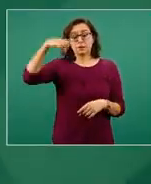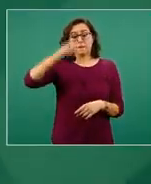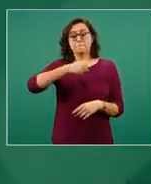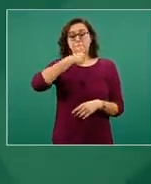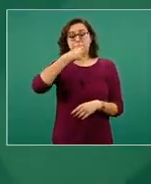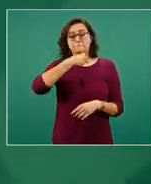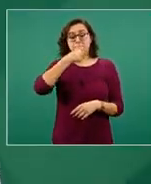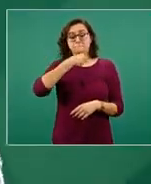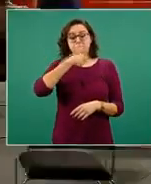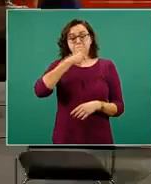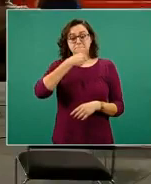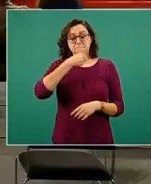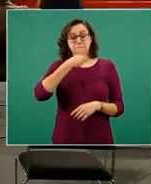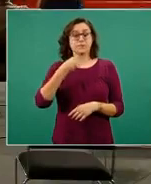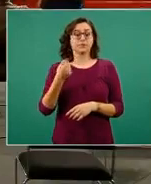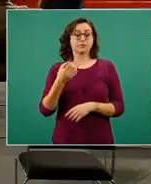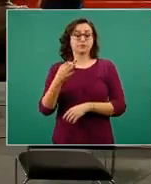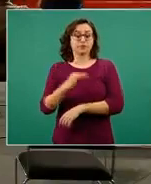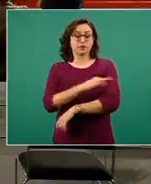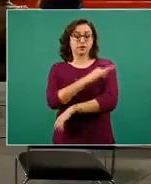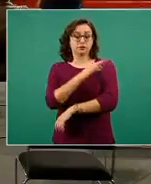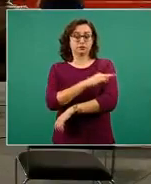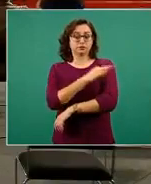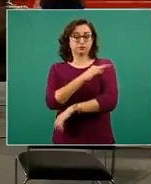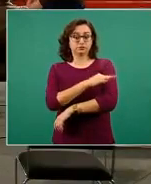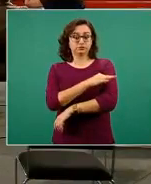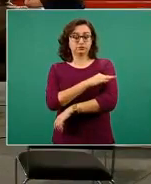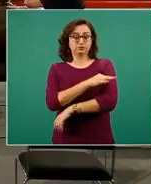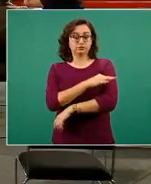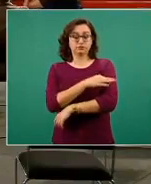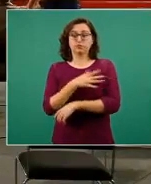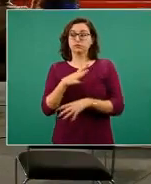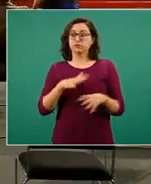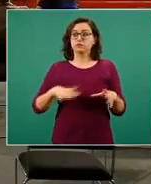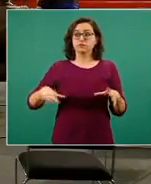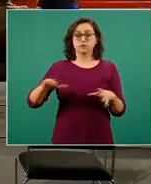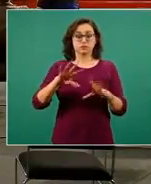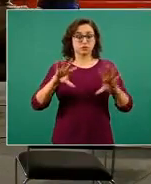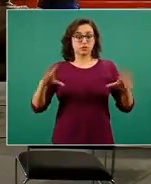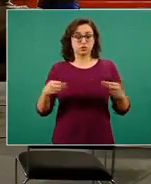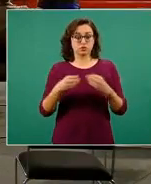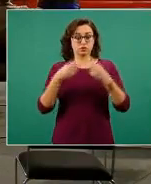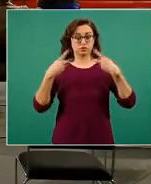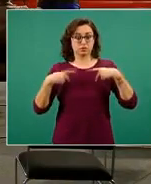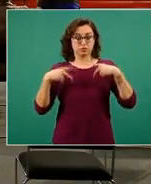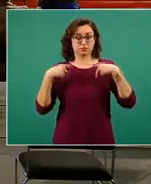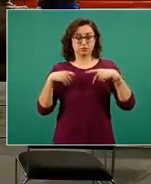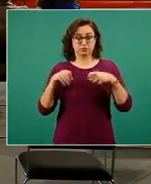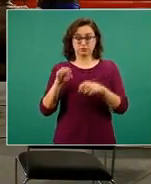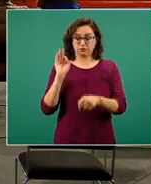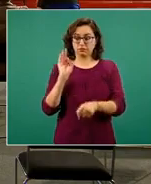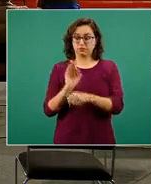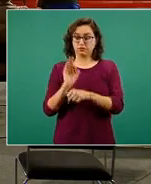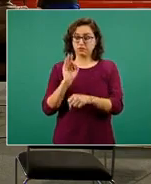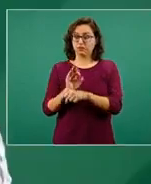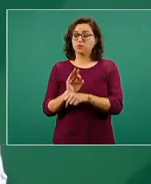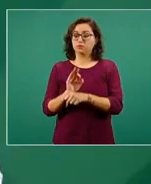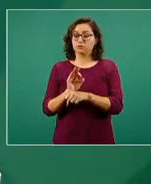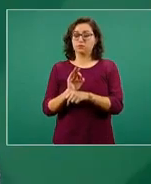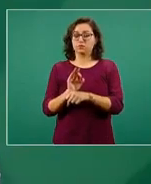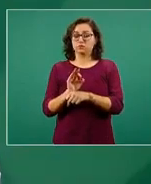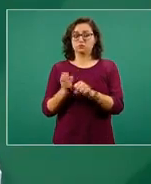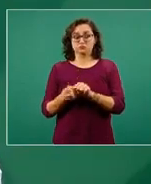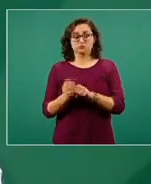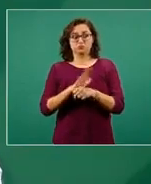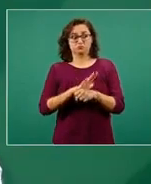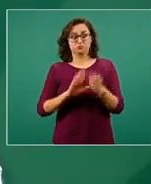no solamente, como lo podría ser para el conjunto de la población, un mecanismo de protección biológica frente a